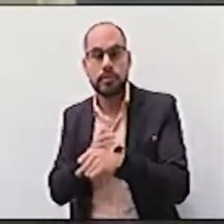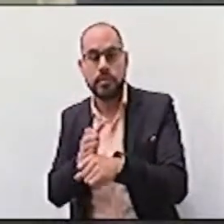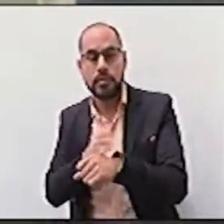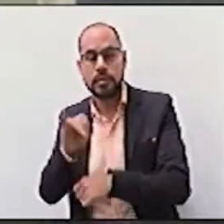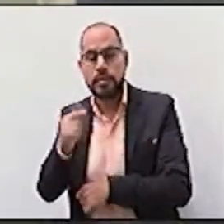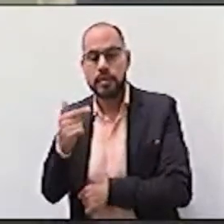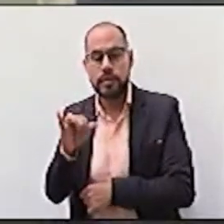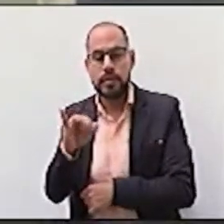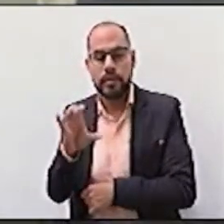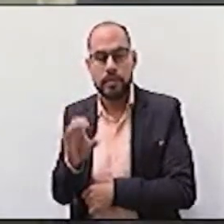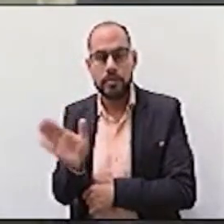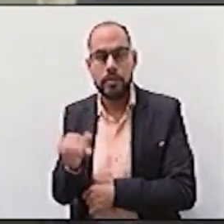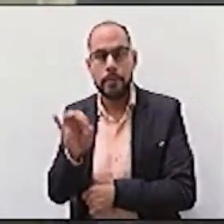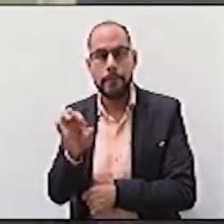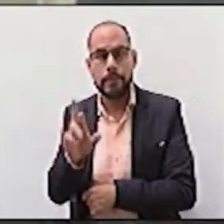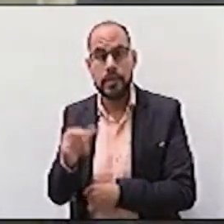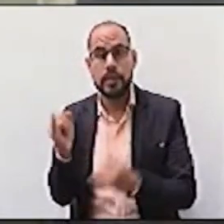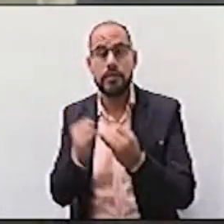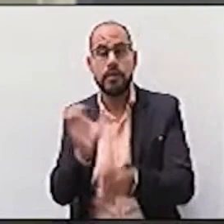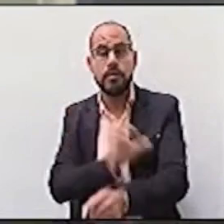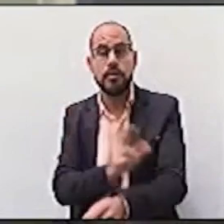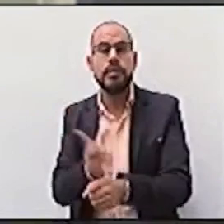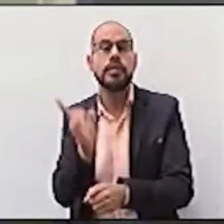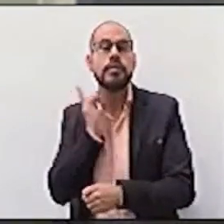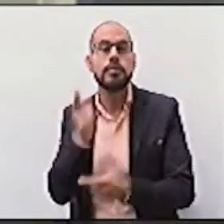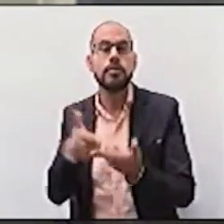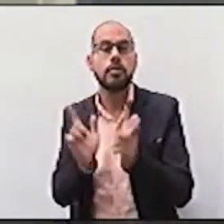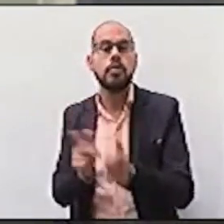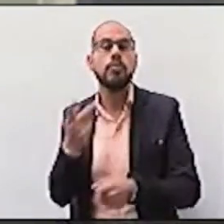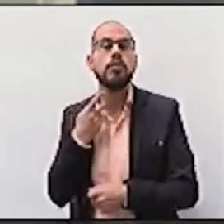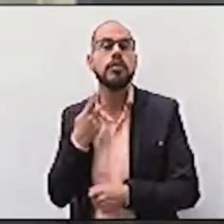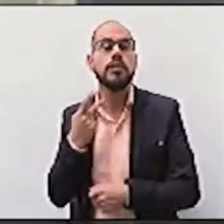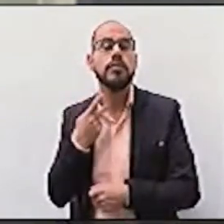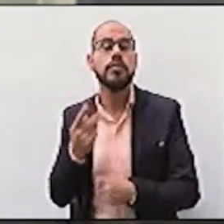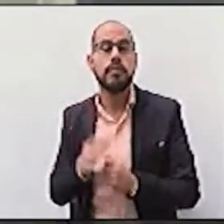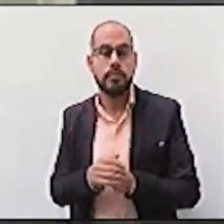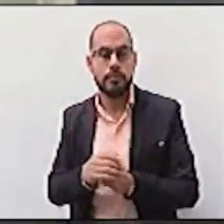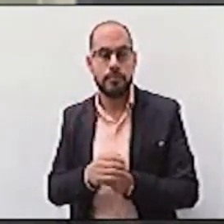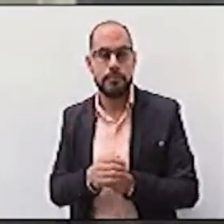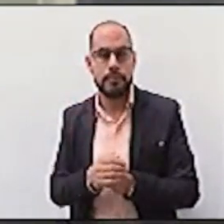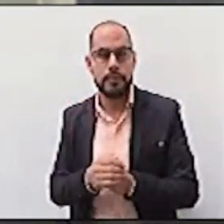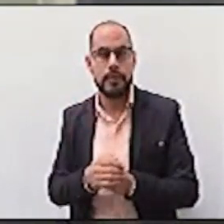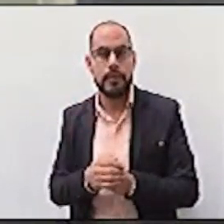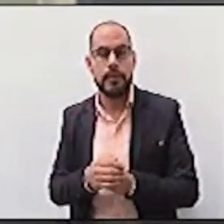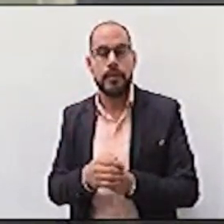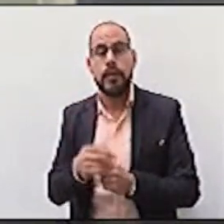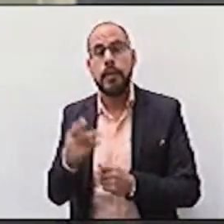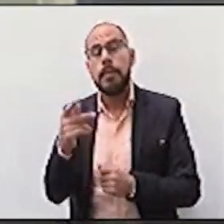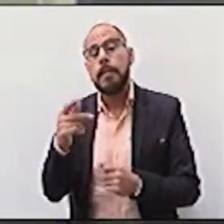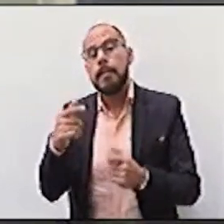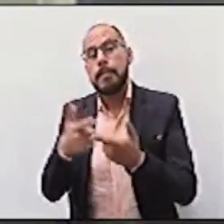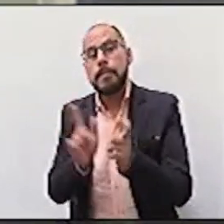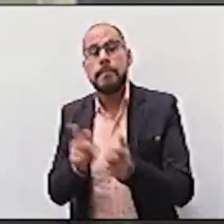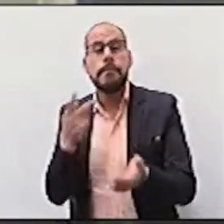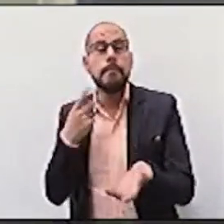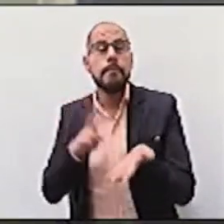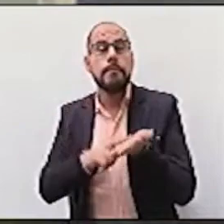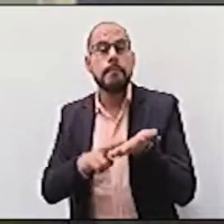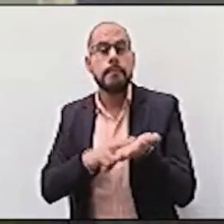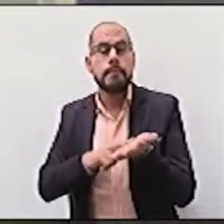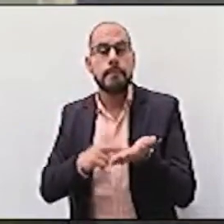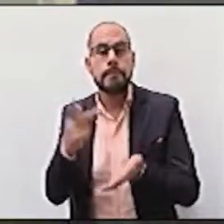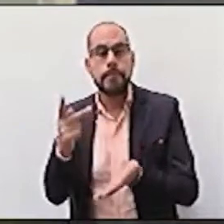Mier, el coordinador de los diputados federales del Partido Verde Ecologista, Carlos Puente, y